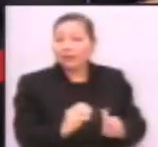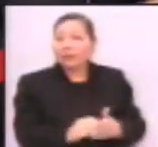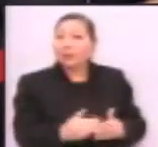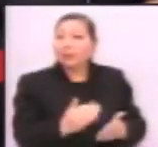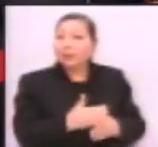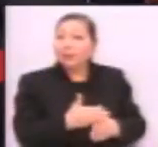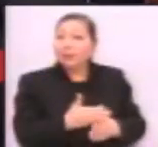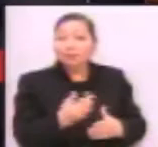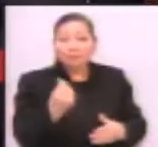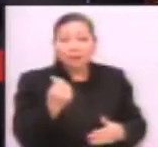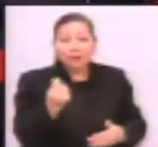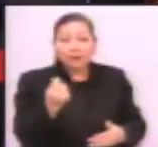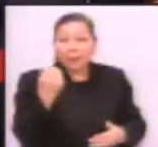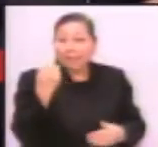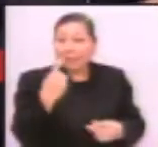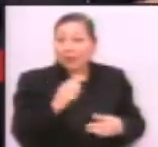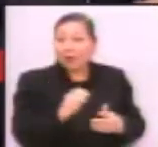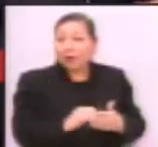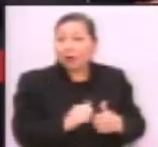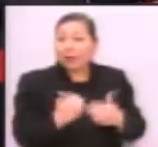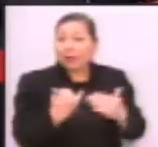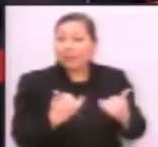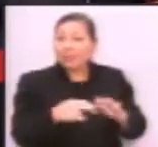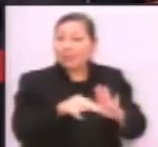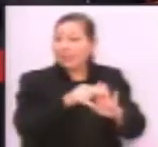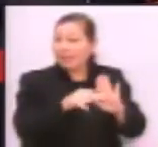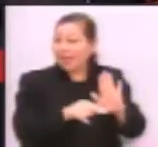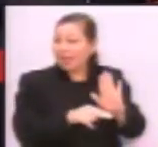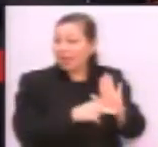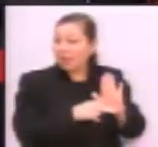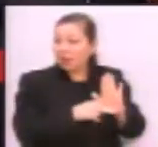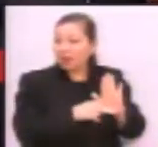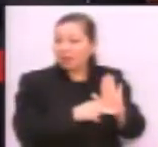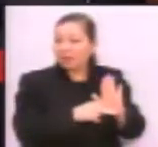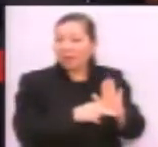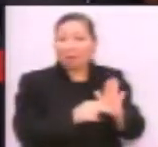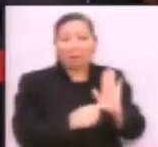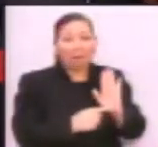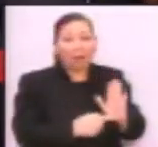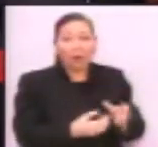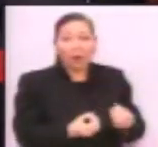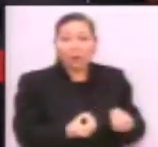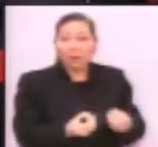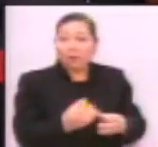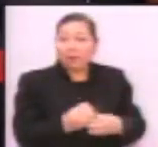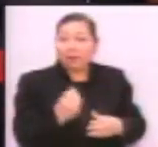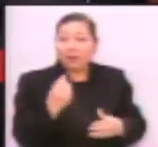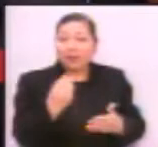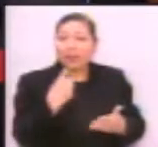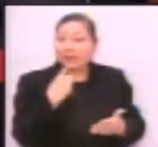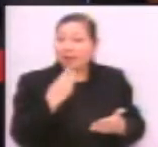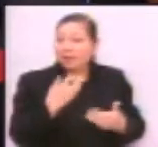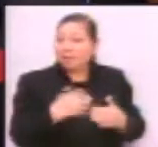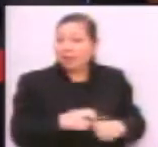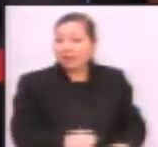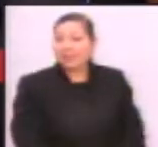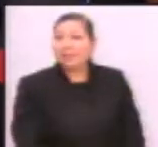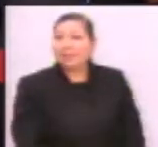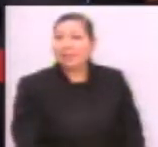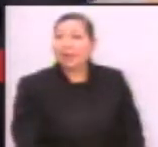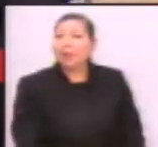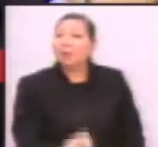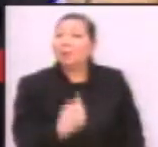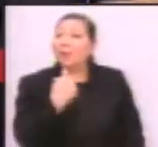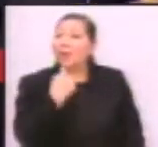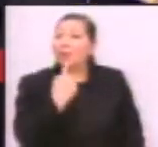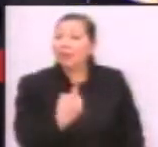había compartido las ganancias. Y conforme a esta norma, que no aparece como sujeto comprendido, esas empresas, como